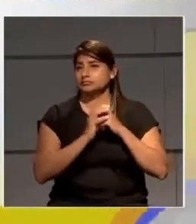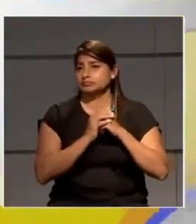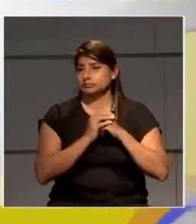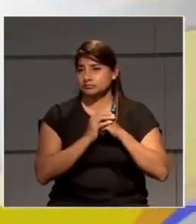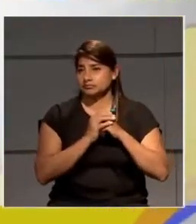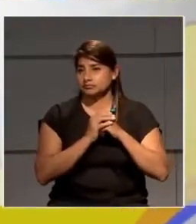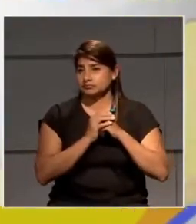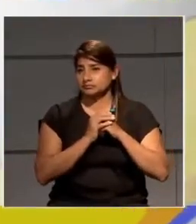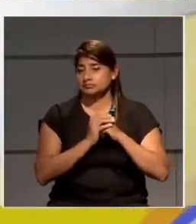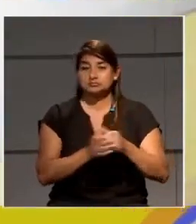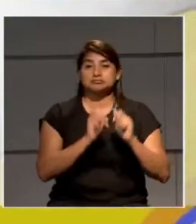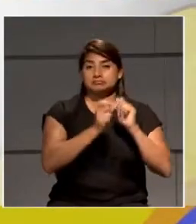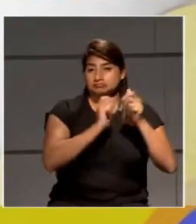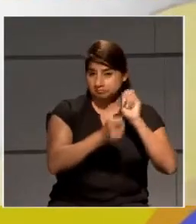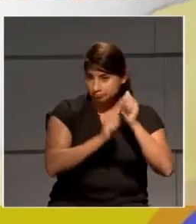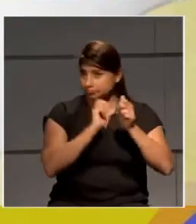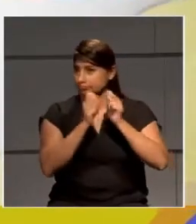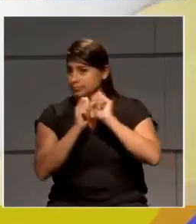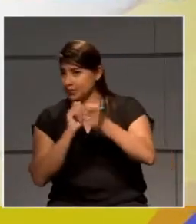Suena bajito.